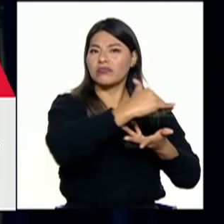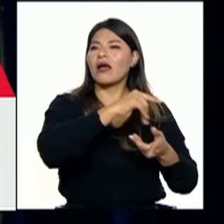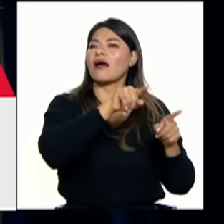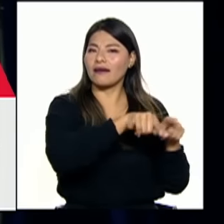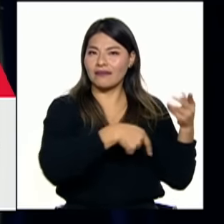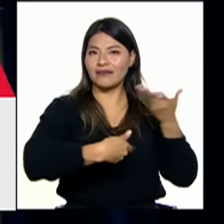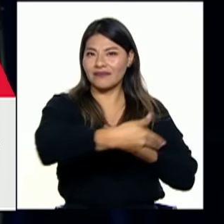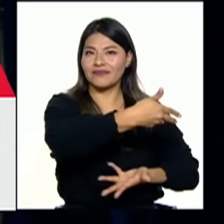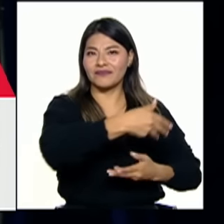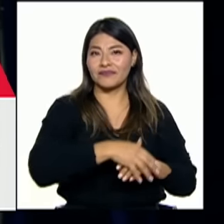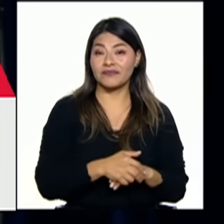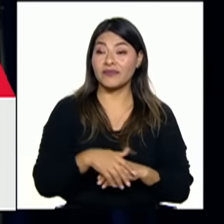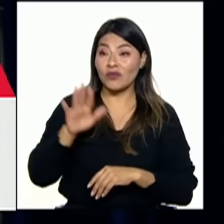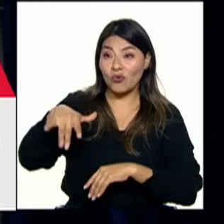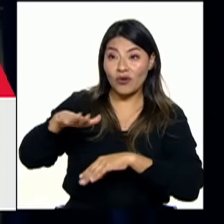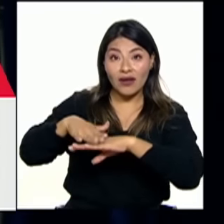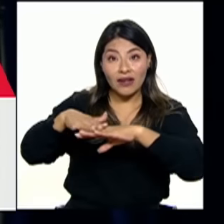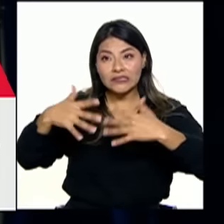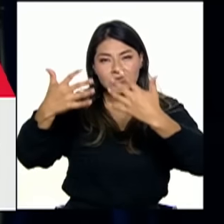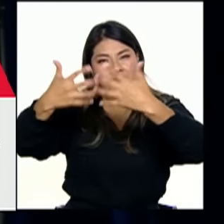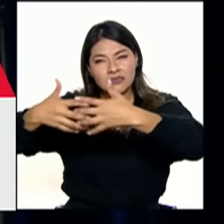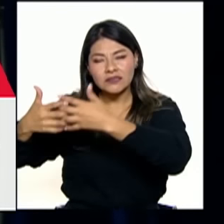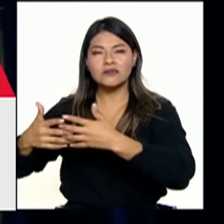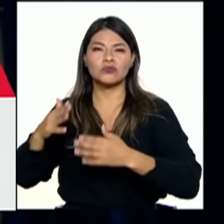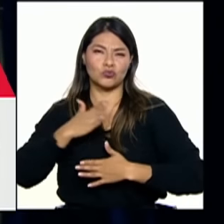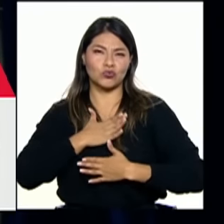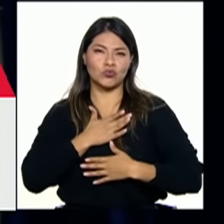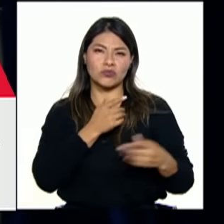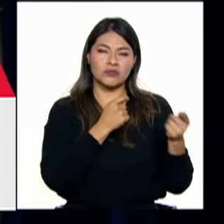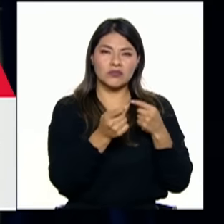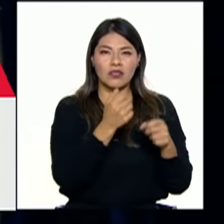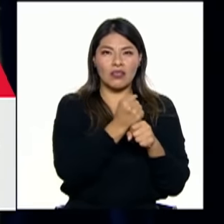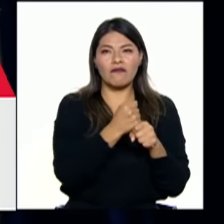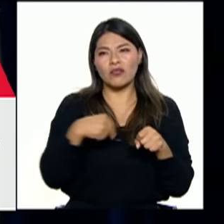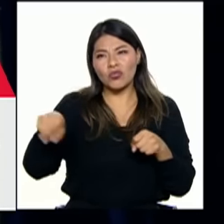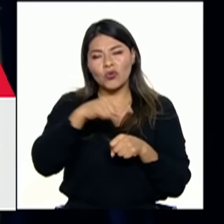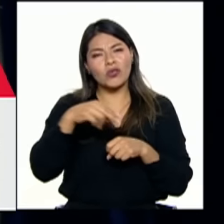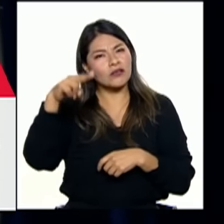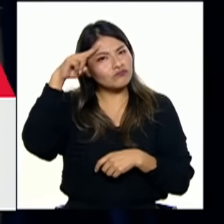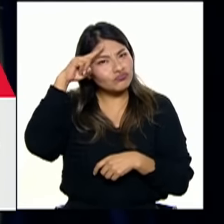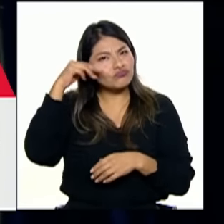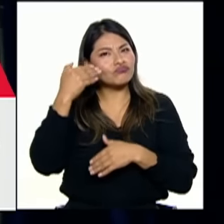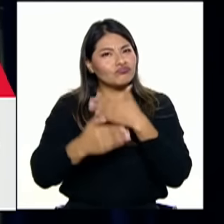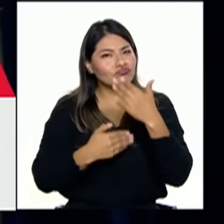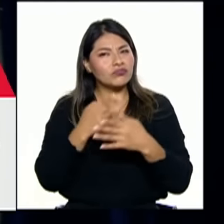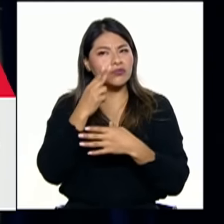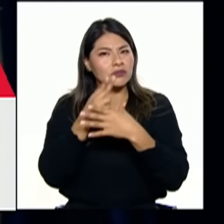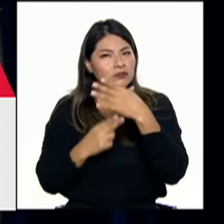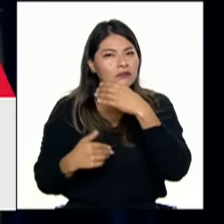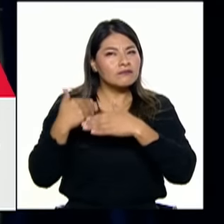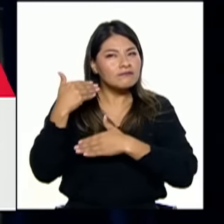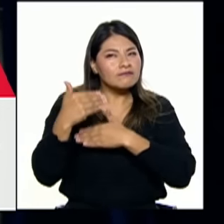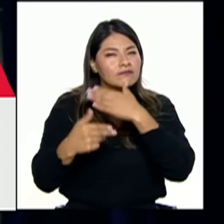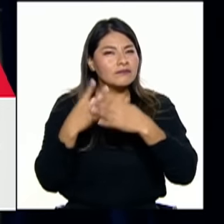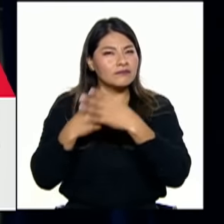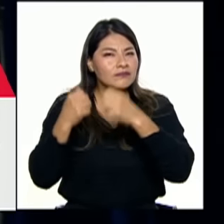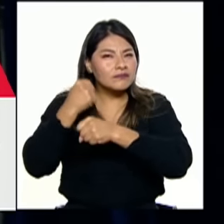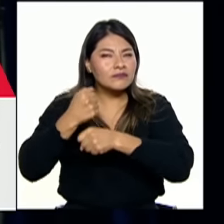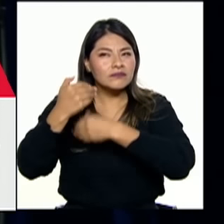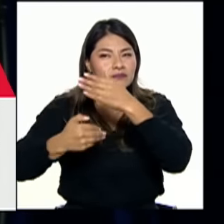industriales, nuestro gobierno trabaja para recuperar la confianza empresarial y lo hace a